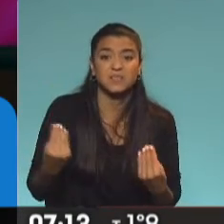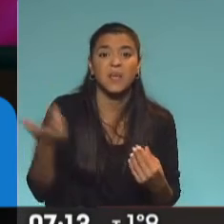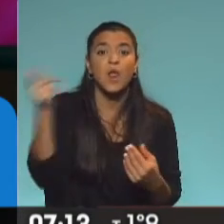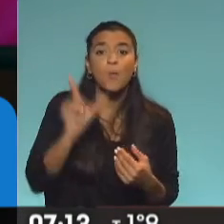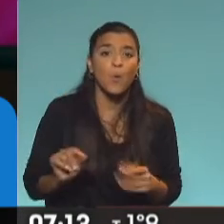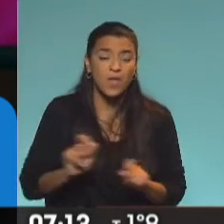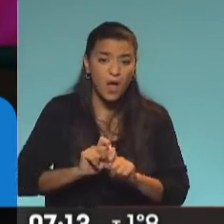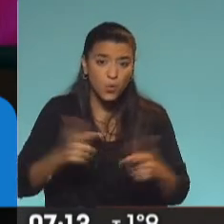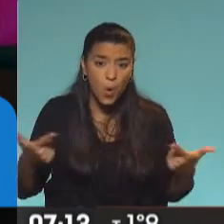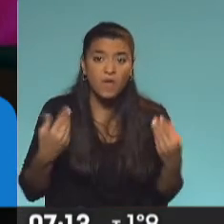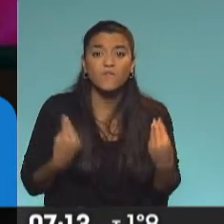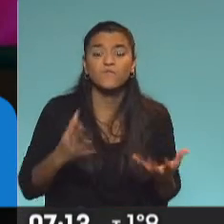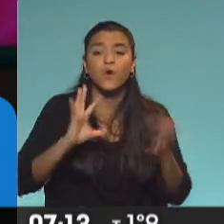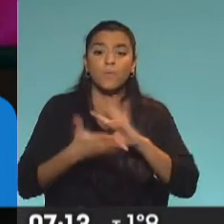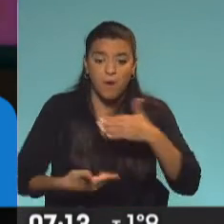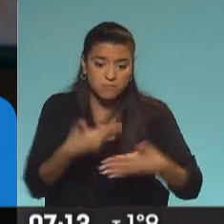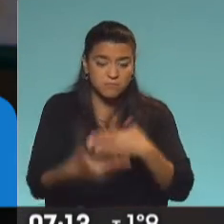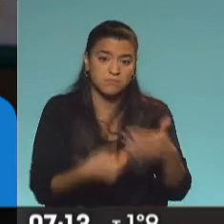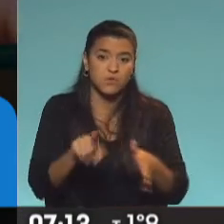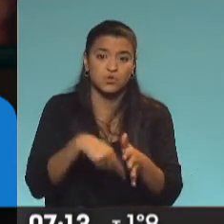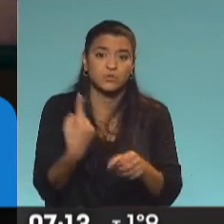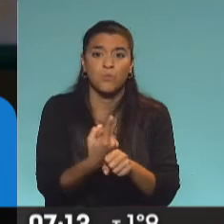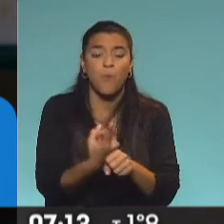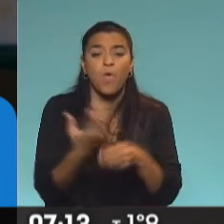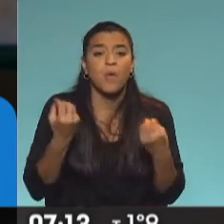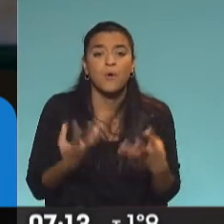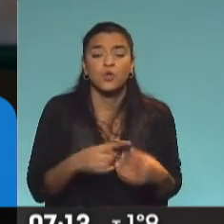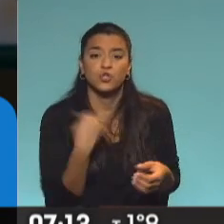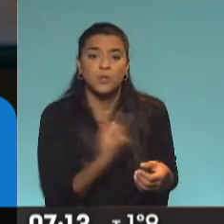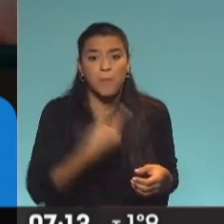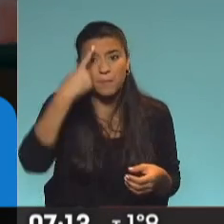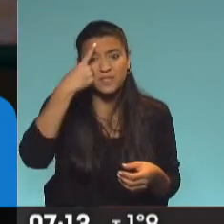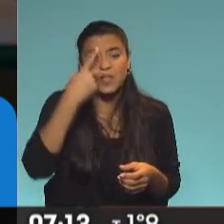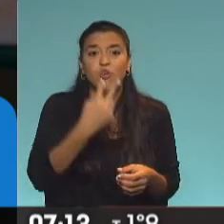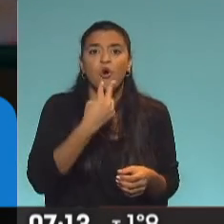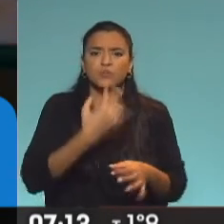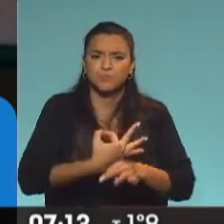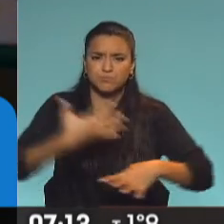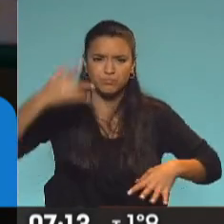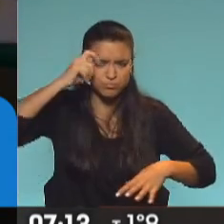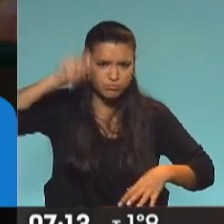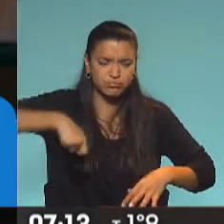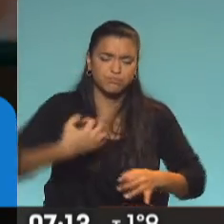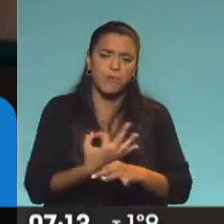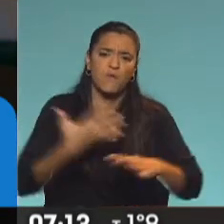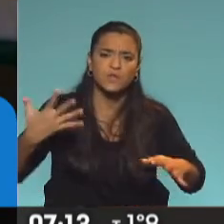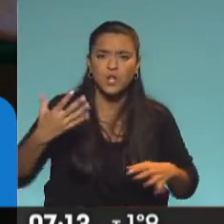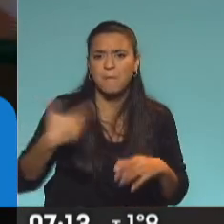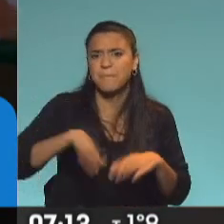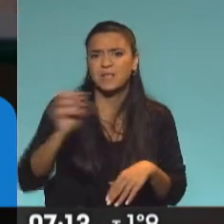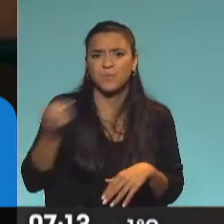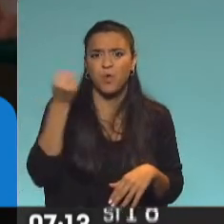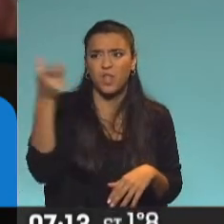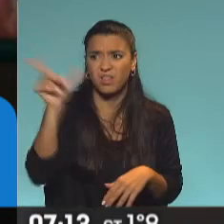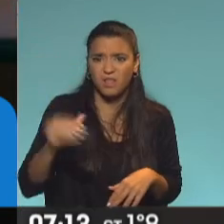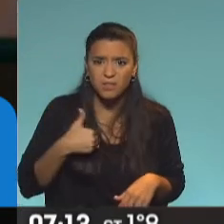república. No habría forma de seguir adelante con un país porque estamos pensando que 11 de los prestigiosos juristas más importantes del